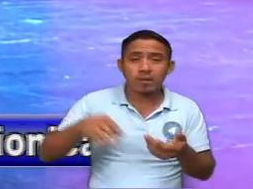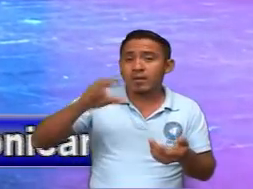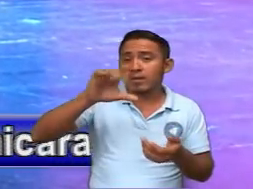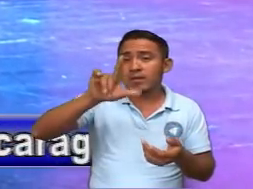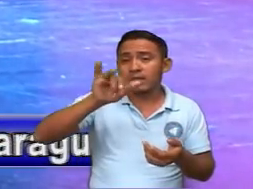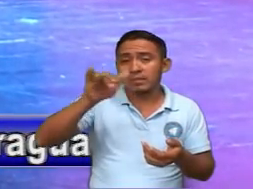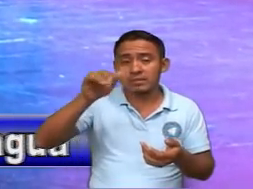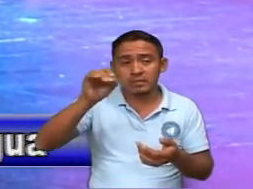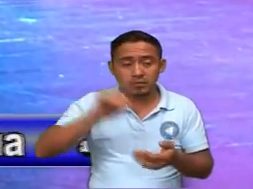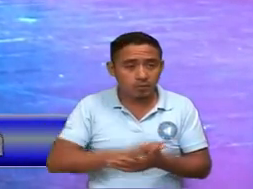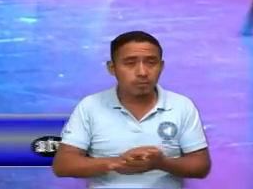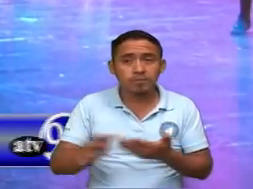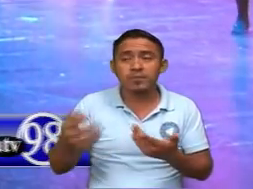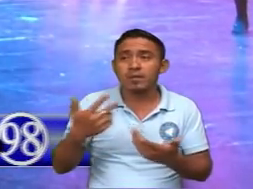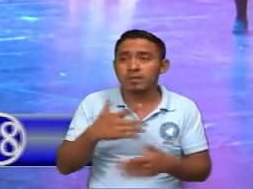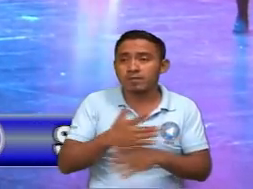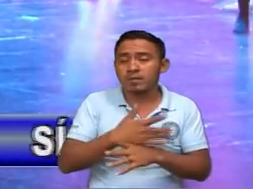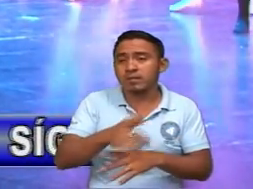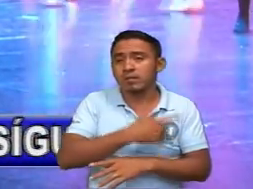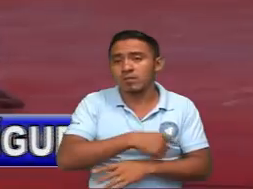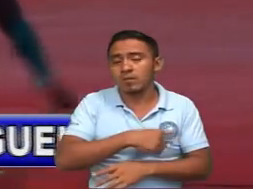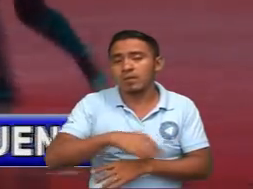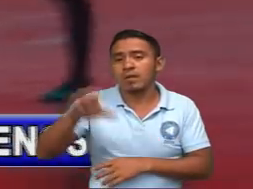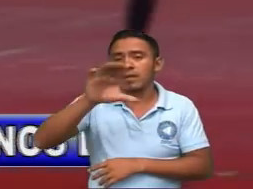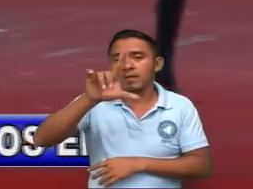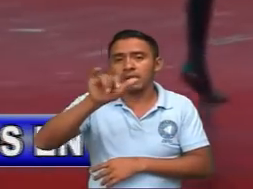bailarines egresados y escuelas del ballet clásico.